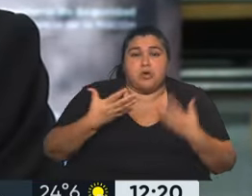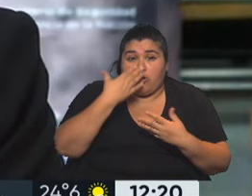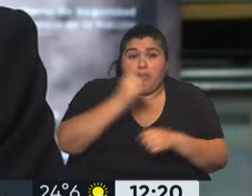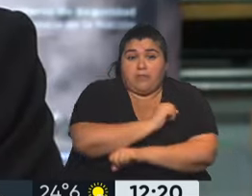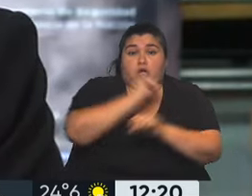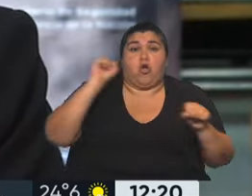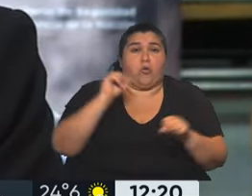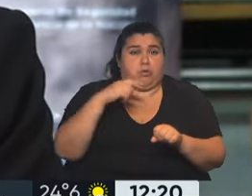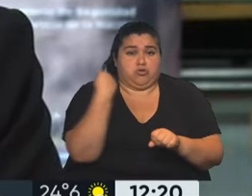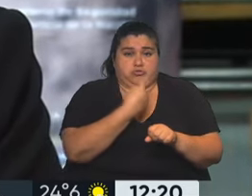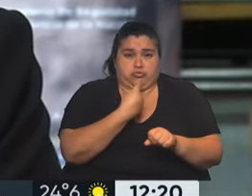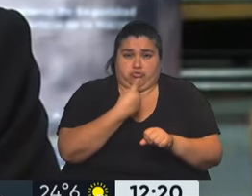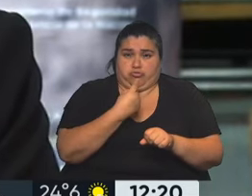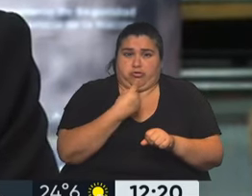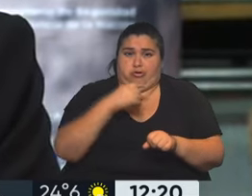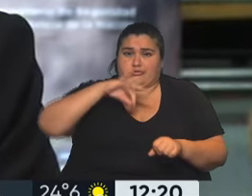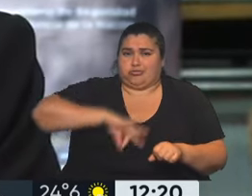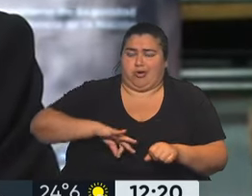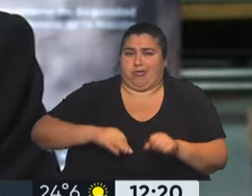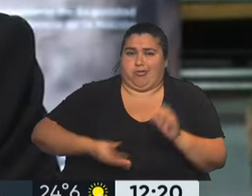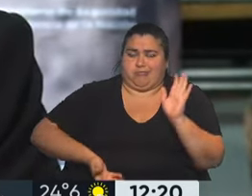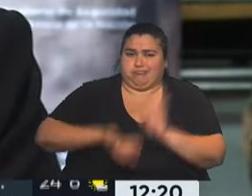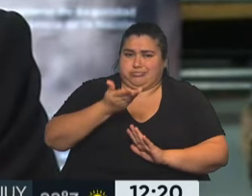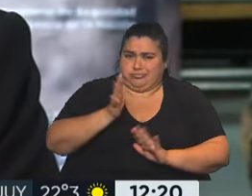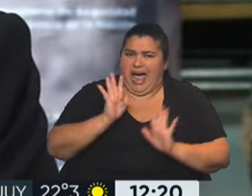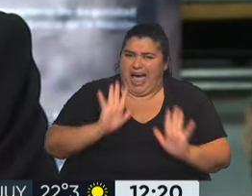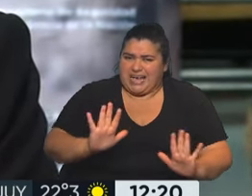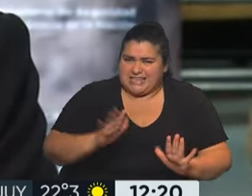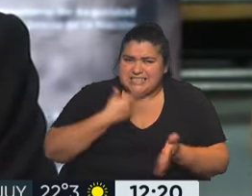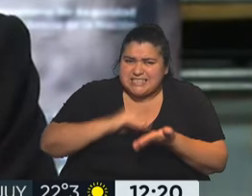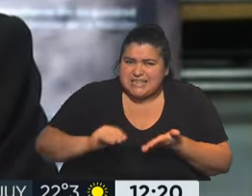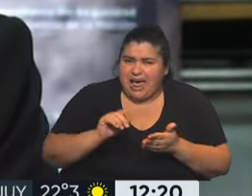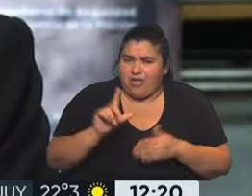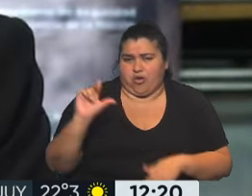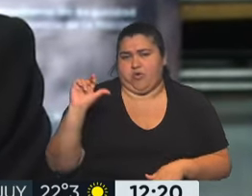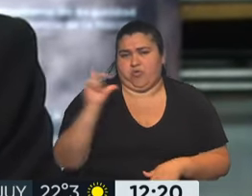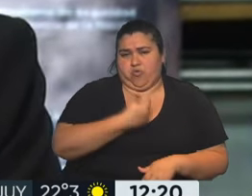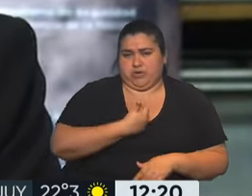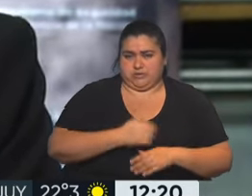mañana se aumenten los sueldos los senadores de una manera totalmente corporativa.